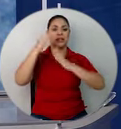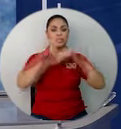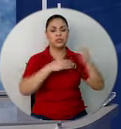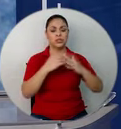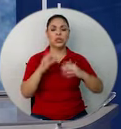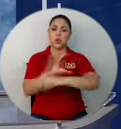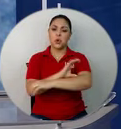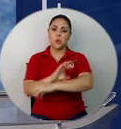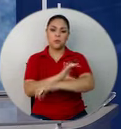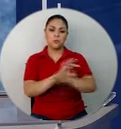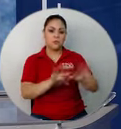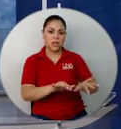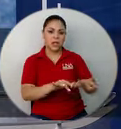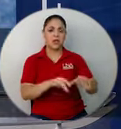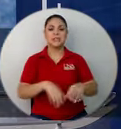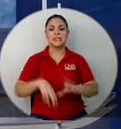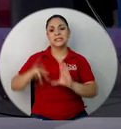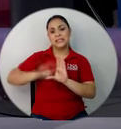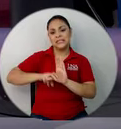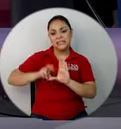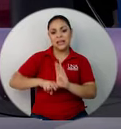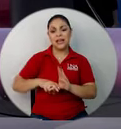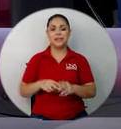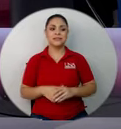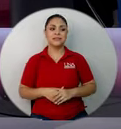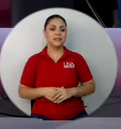instalaciones, computadoras, sillas,